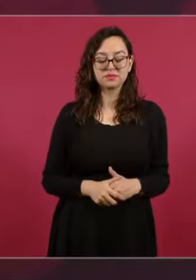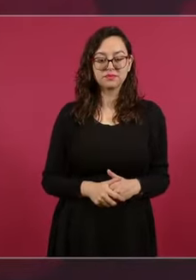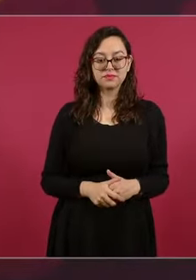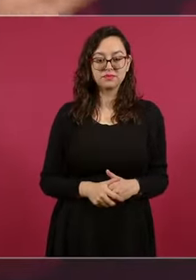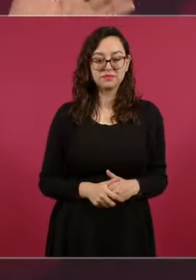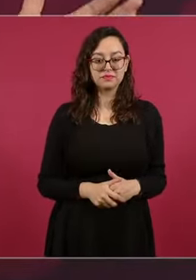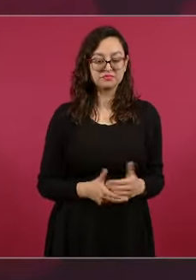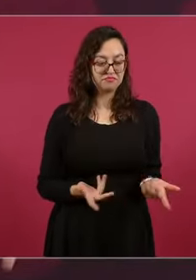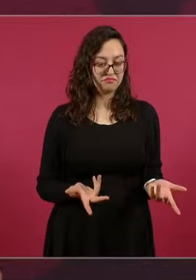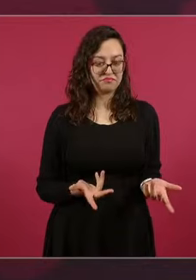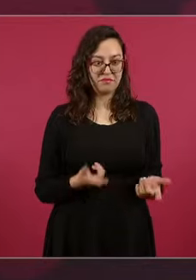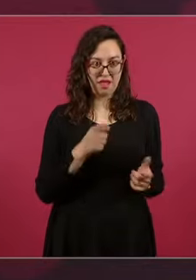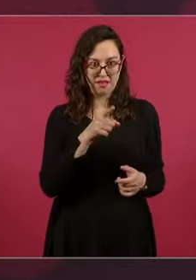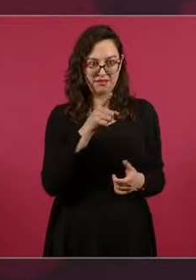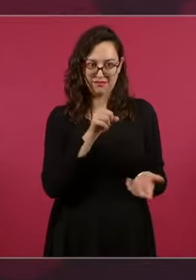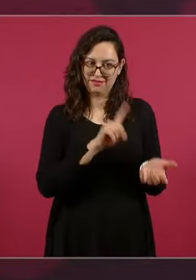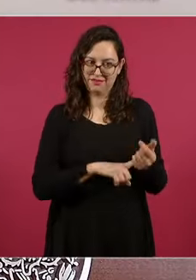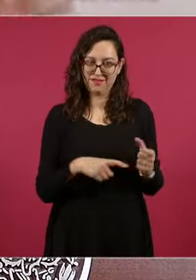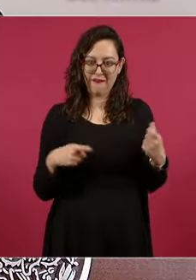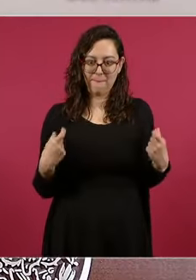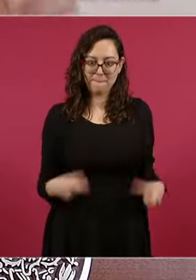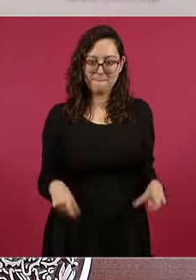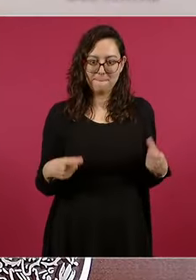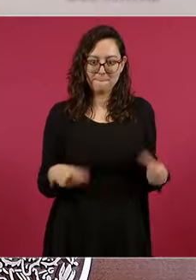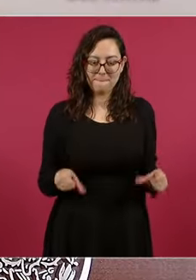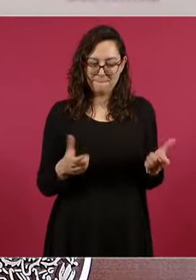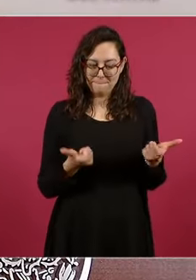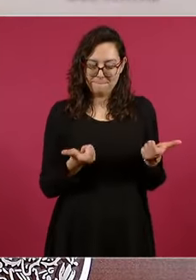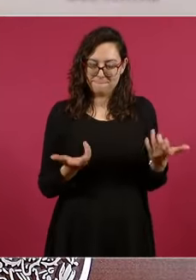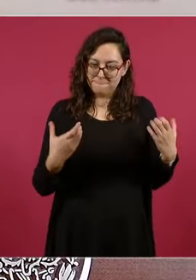era un botín, una aduana.